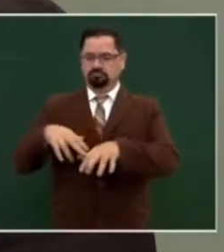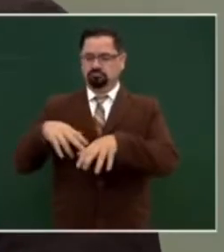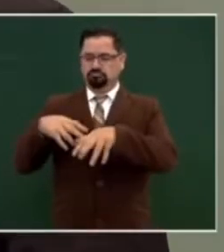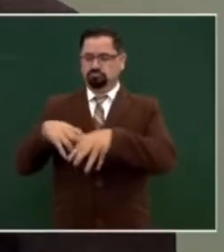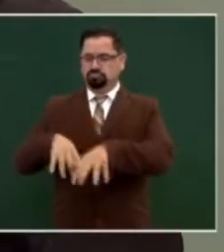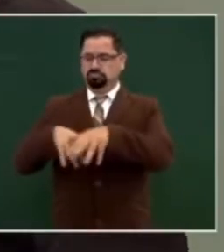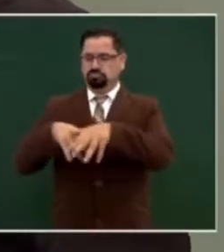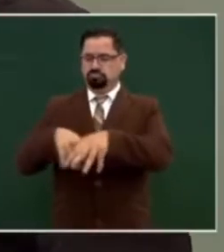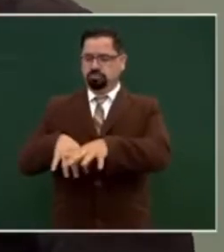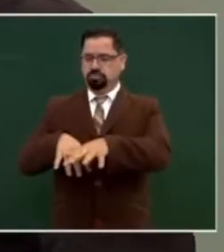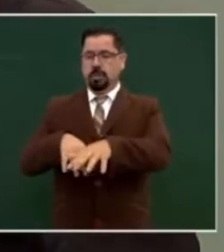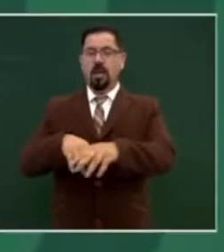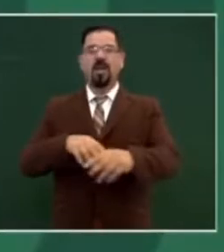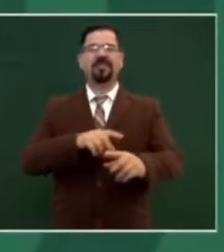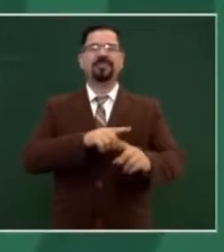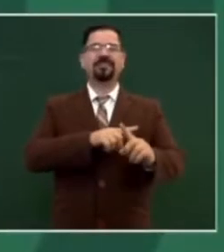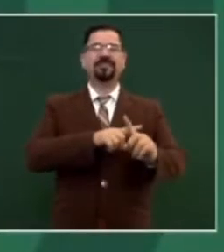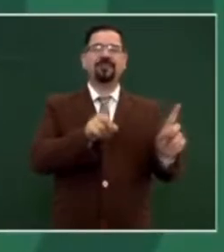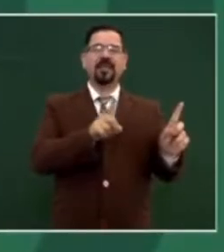guerrillero